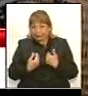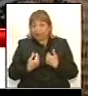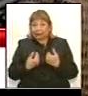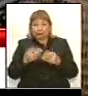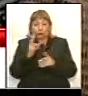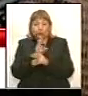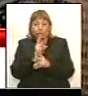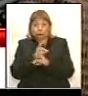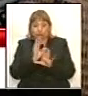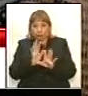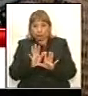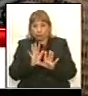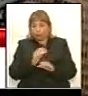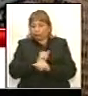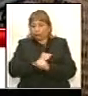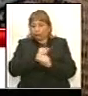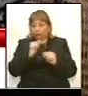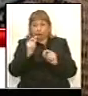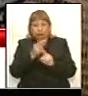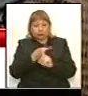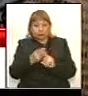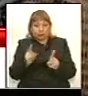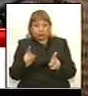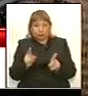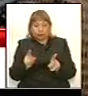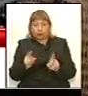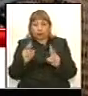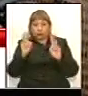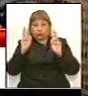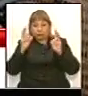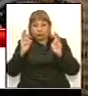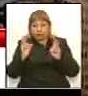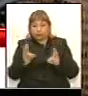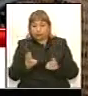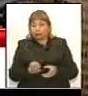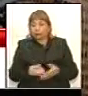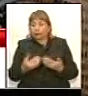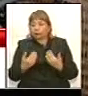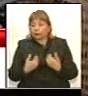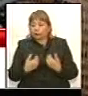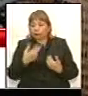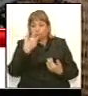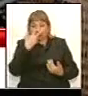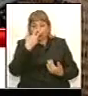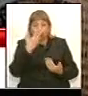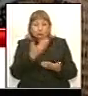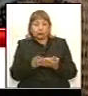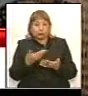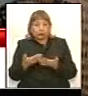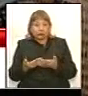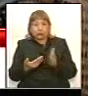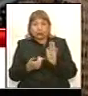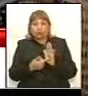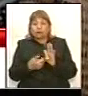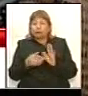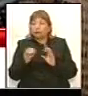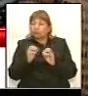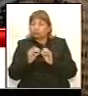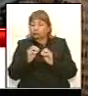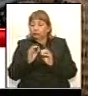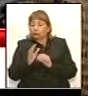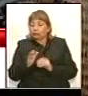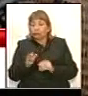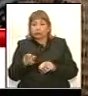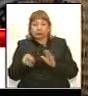alerta temprana. Sin embargo, en el tema, porque yo decía de que esto tiene que verse por varios flancos, el tema infraestructura, el